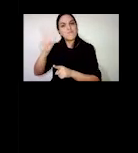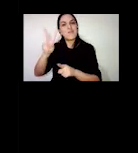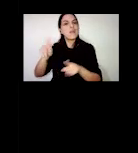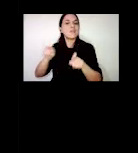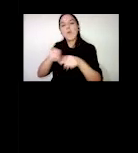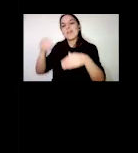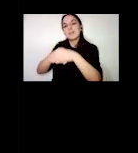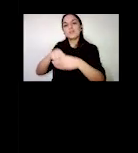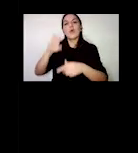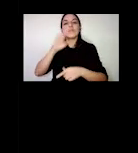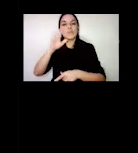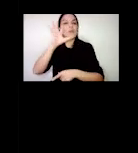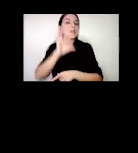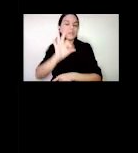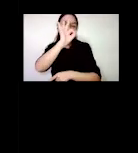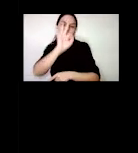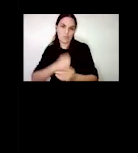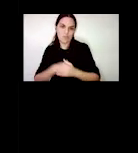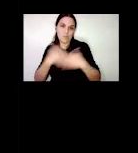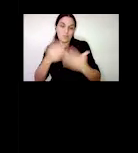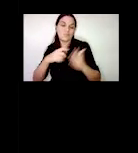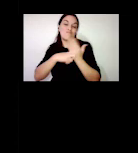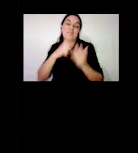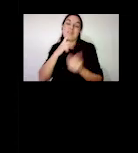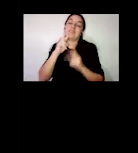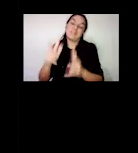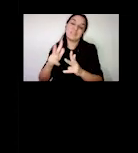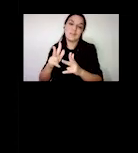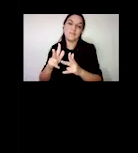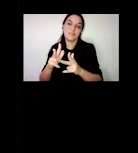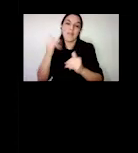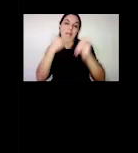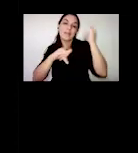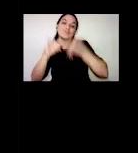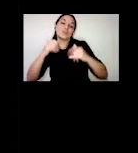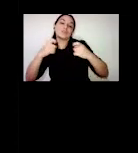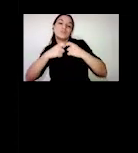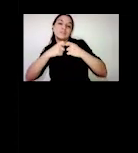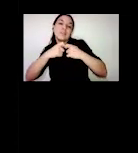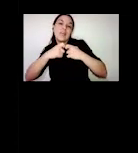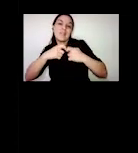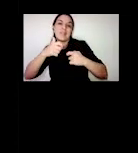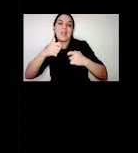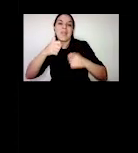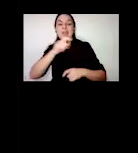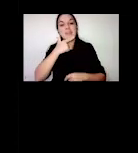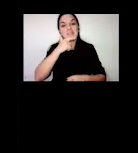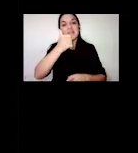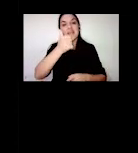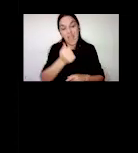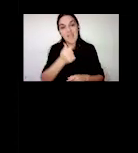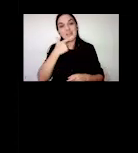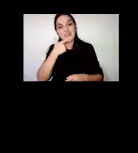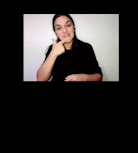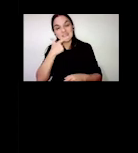19.550. Entonces, ya el fisco opinó que la tenencia accionaria de una sociedad anónima simplificada está alcanzado por el